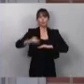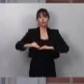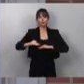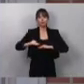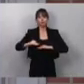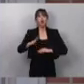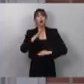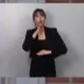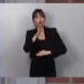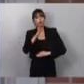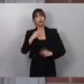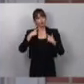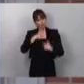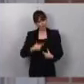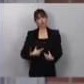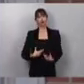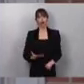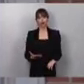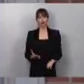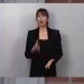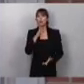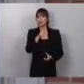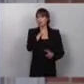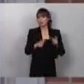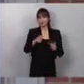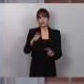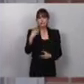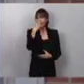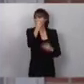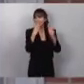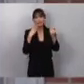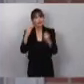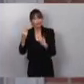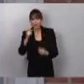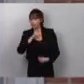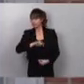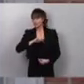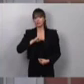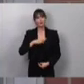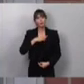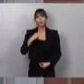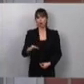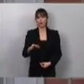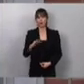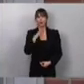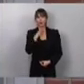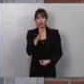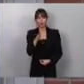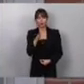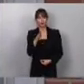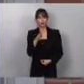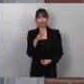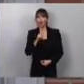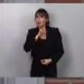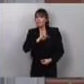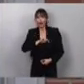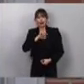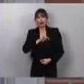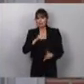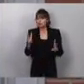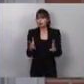personales pero son motivos que que todo el mundo puede entender y sentir como propios porque responden a valores troncales de una